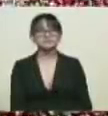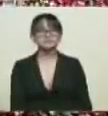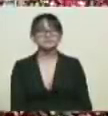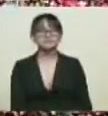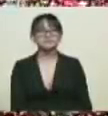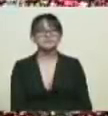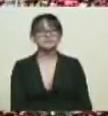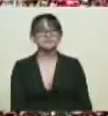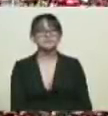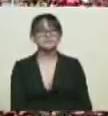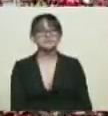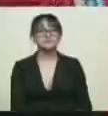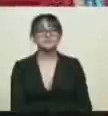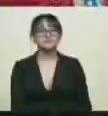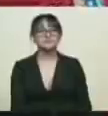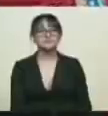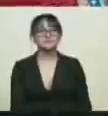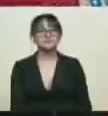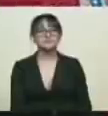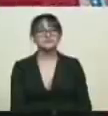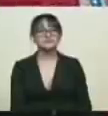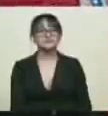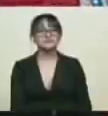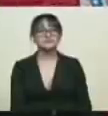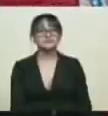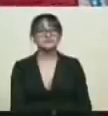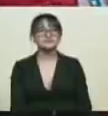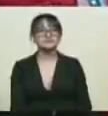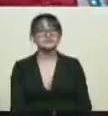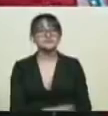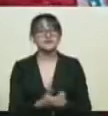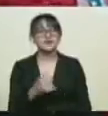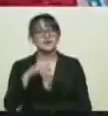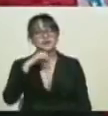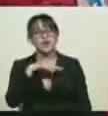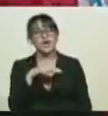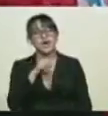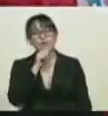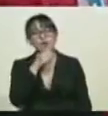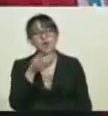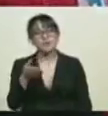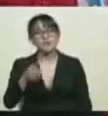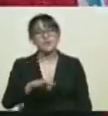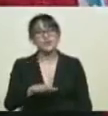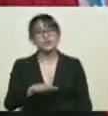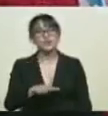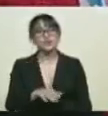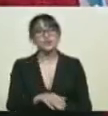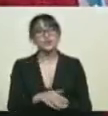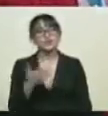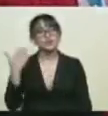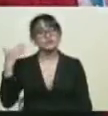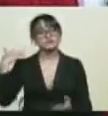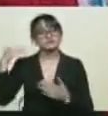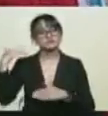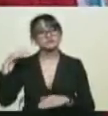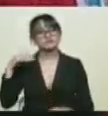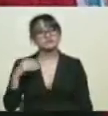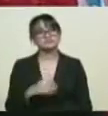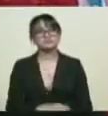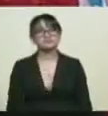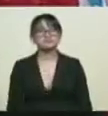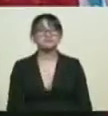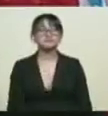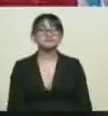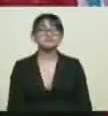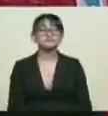Hijo de Nicolás Maduro Duber y de María García, mi abuela, que murió en Tocópero hace unos años.